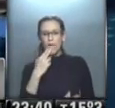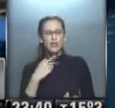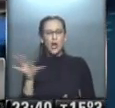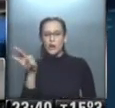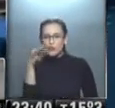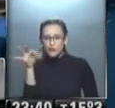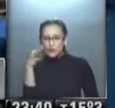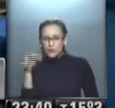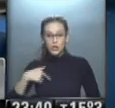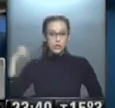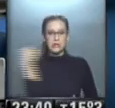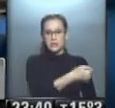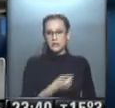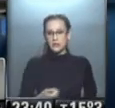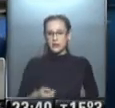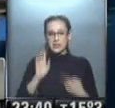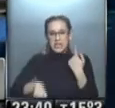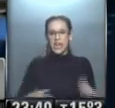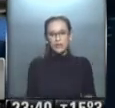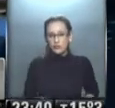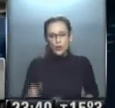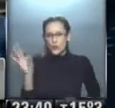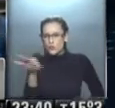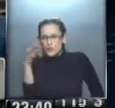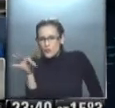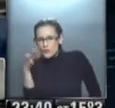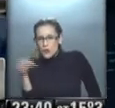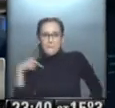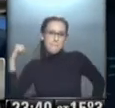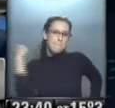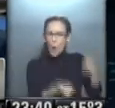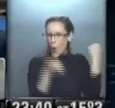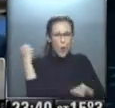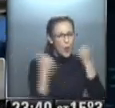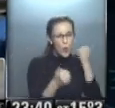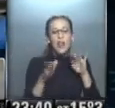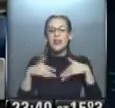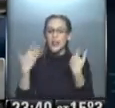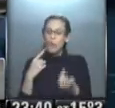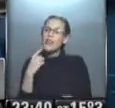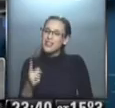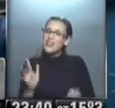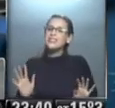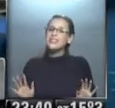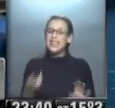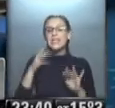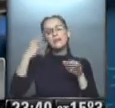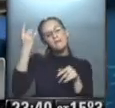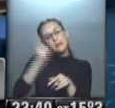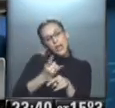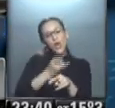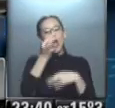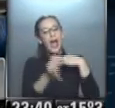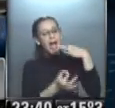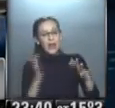trompadas. Así, derechito, viejo, nomás, lo encuentro un porro, los cago a trompadas. Después aclaró que en todo caso conversaría.